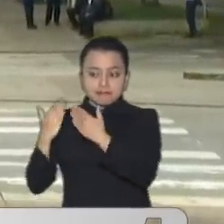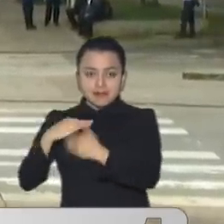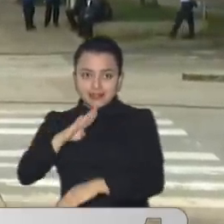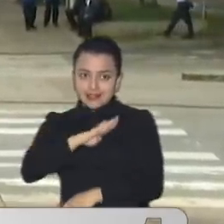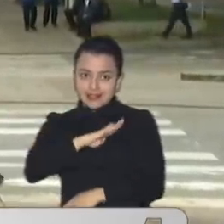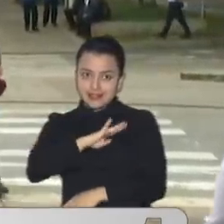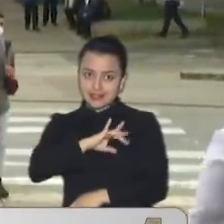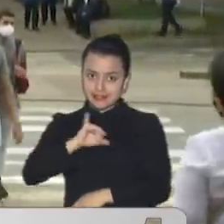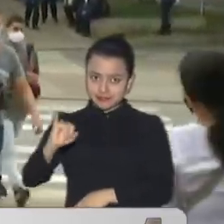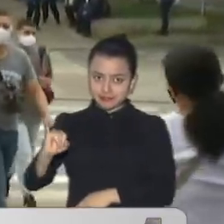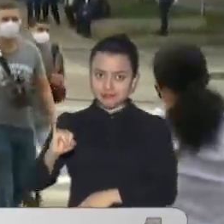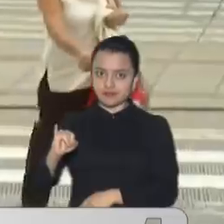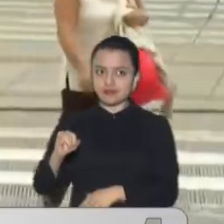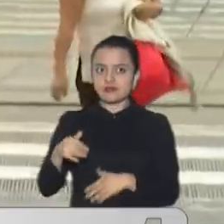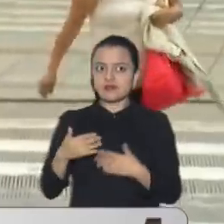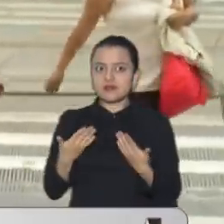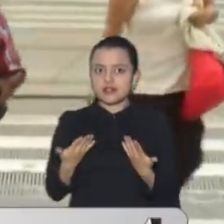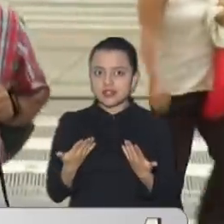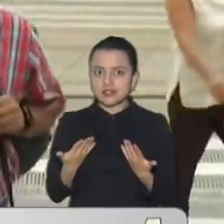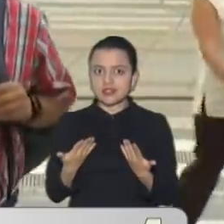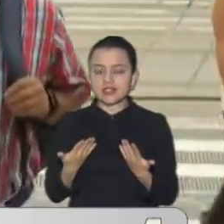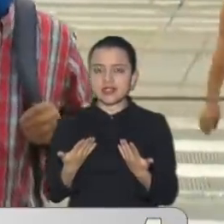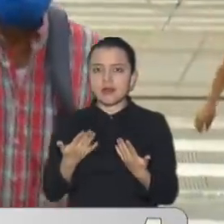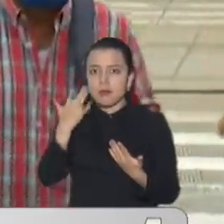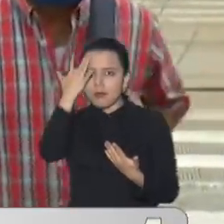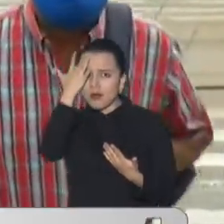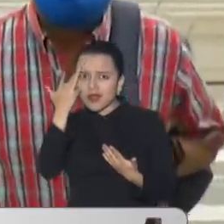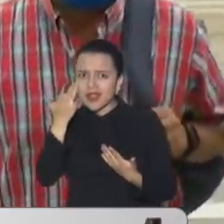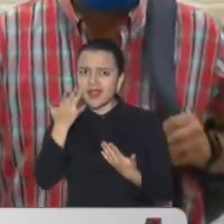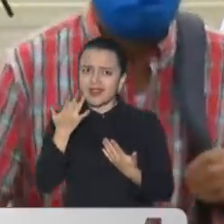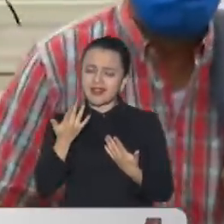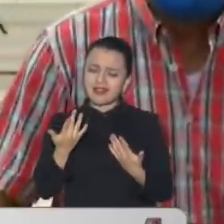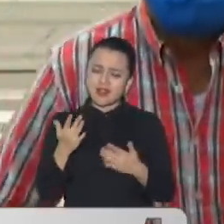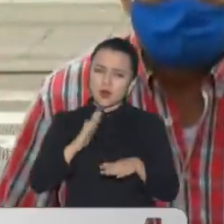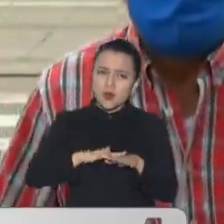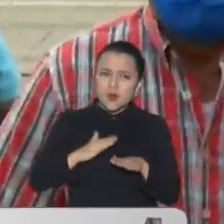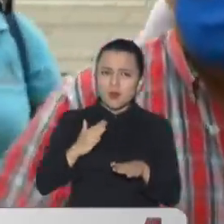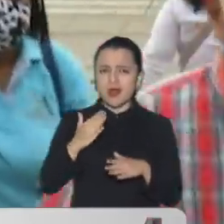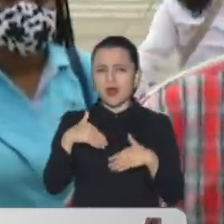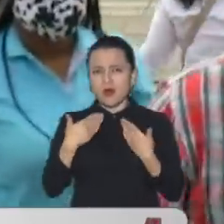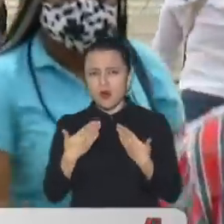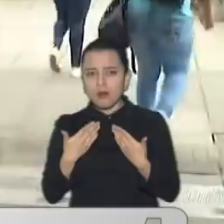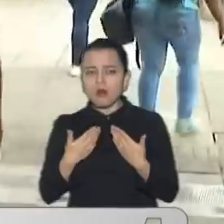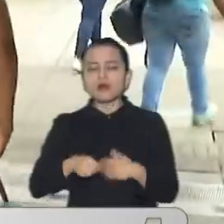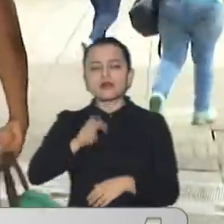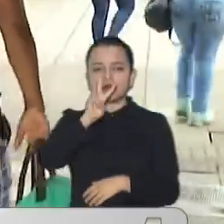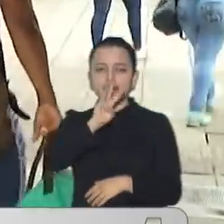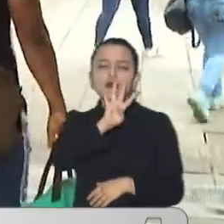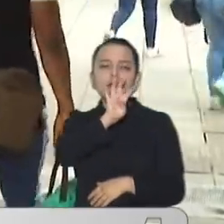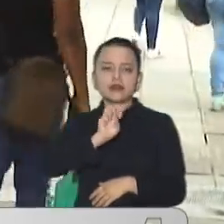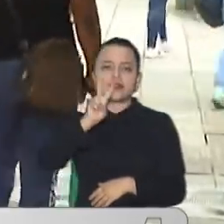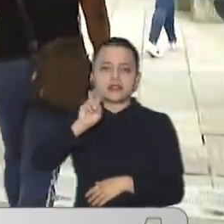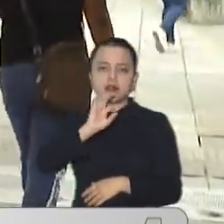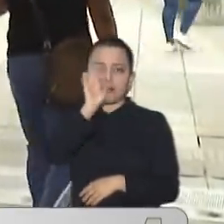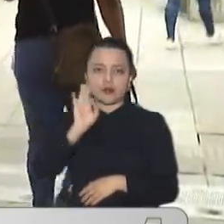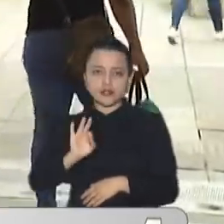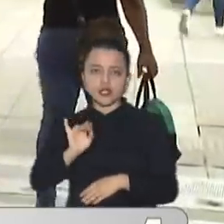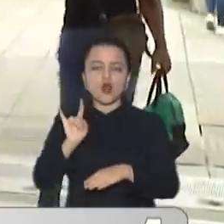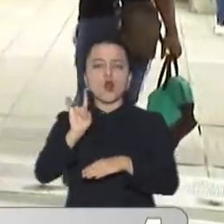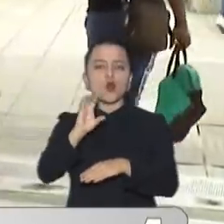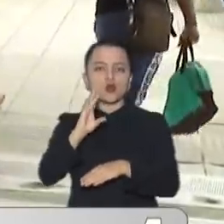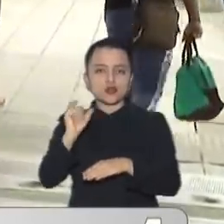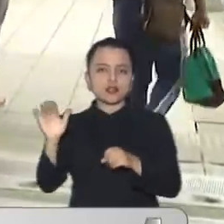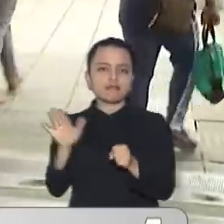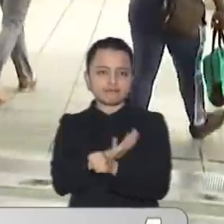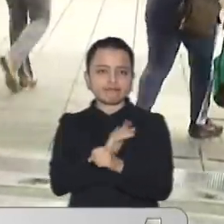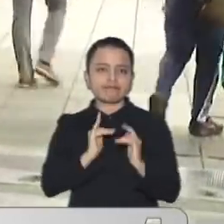que se debe a la ocupación de las UCI, que está en un 96 y un 97%. También porque